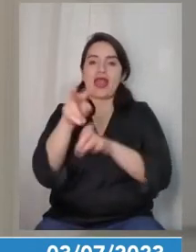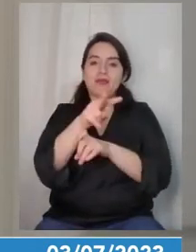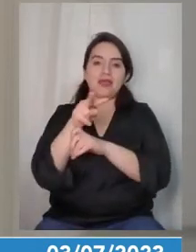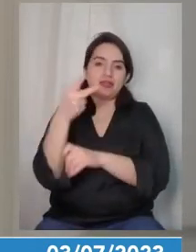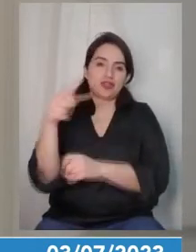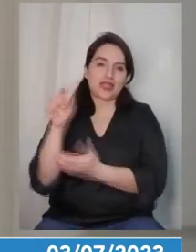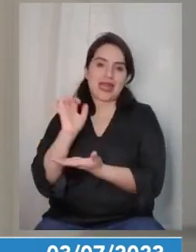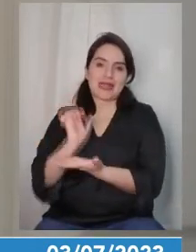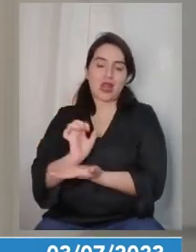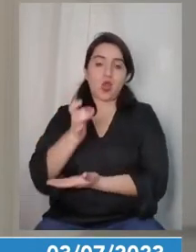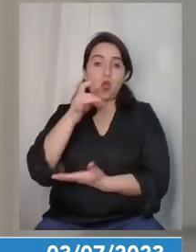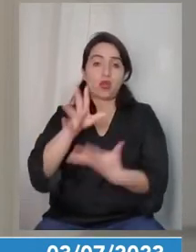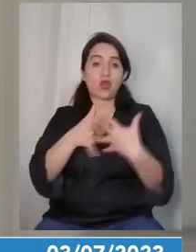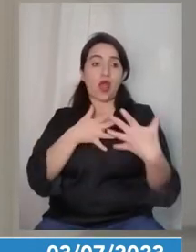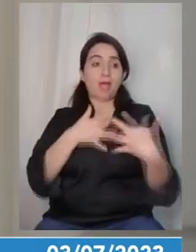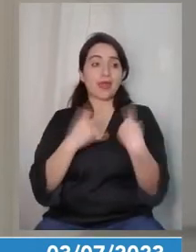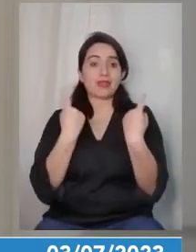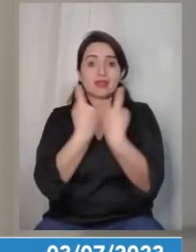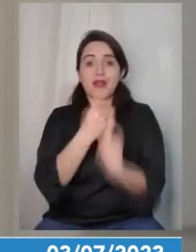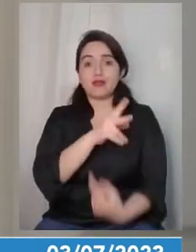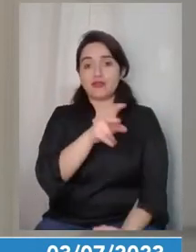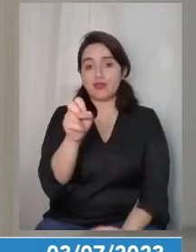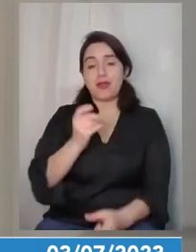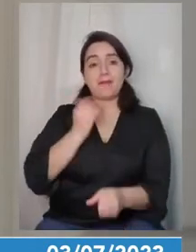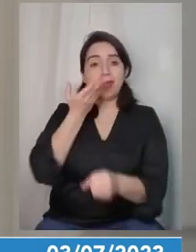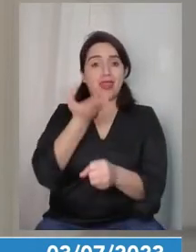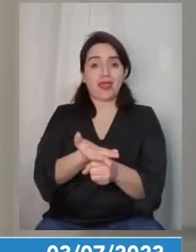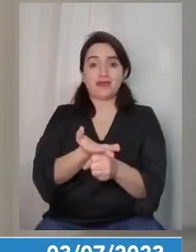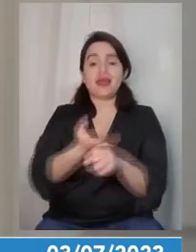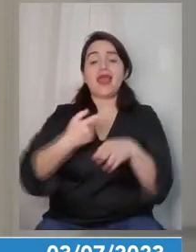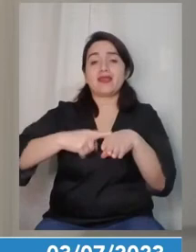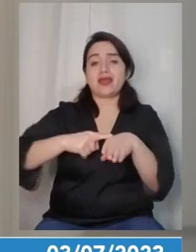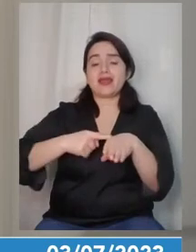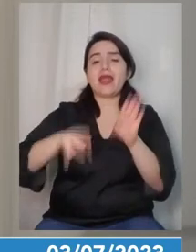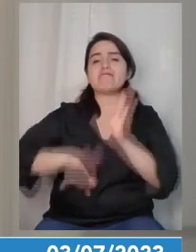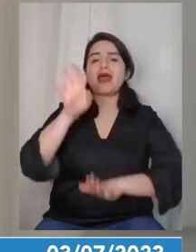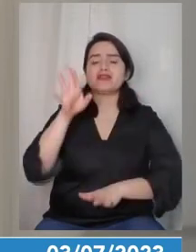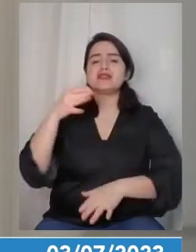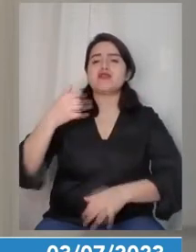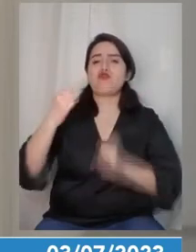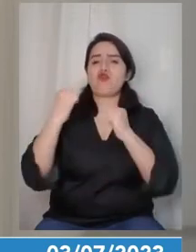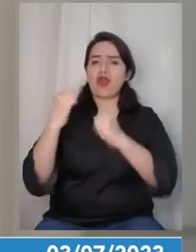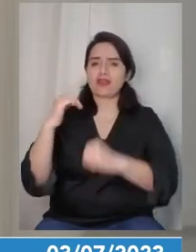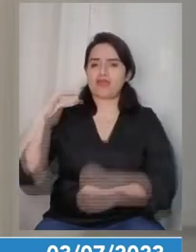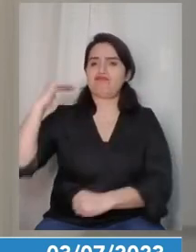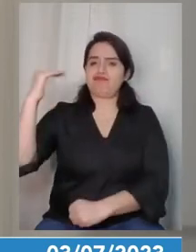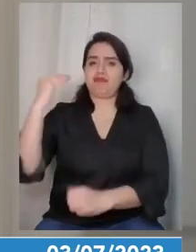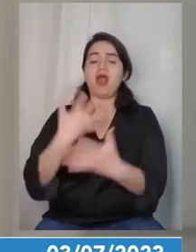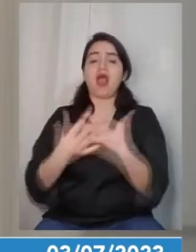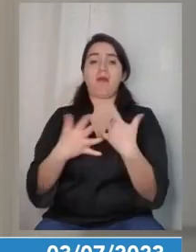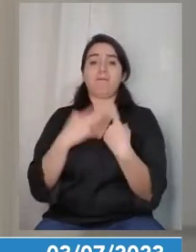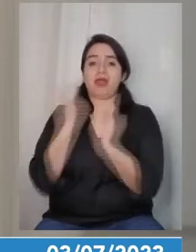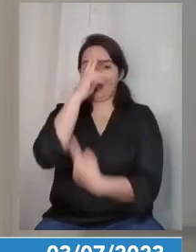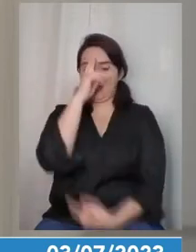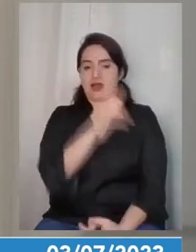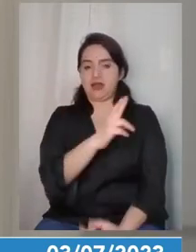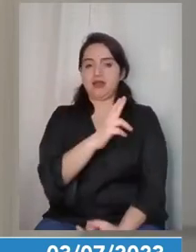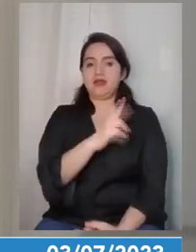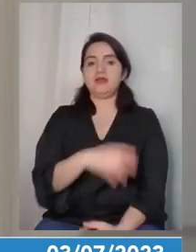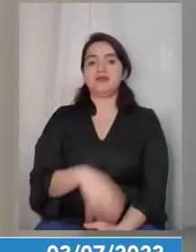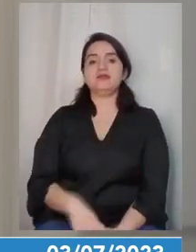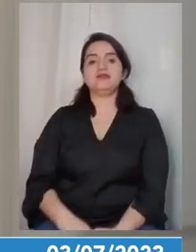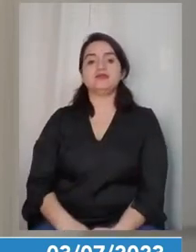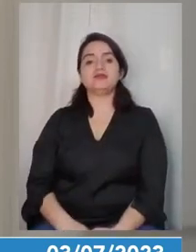que la técnica tenga un mayor peso en lo ambiental es como decirle a todas las otras áreas que pueden no ser técnicas, que pueden